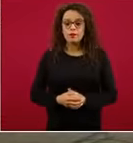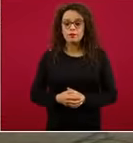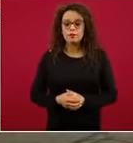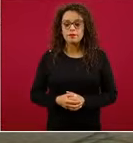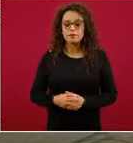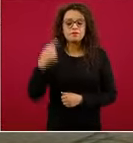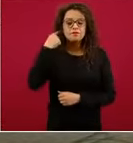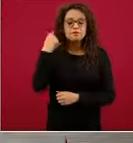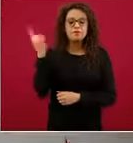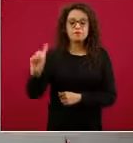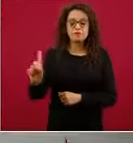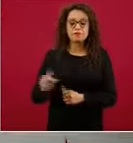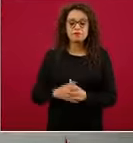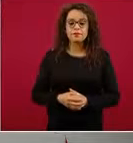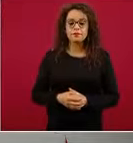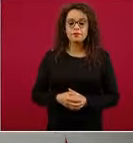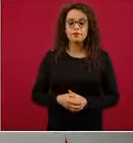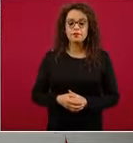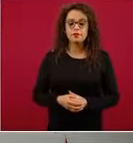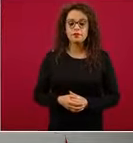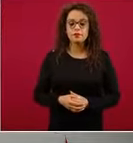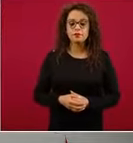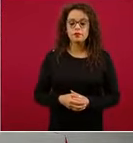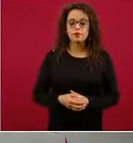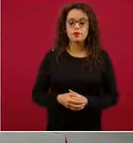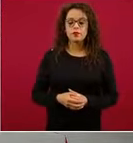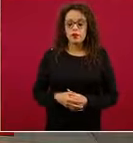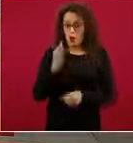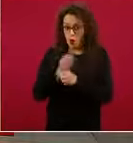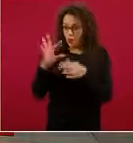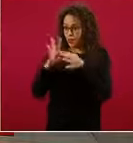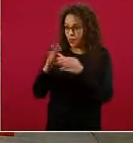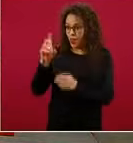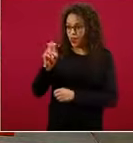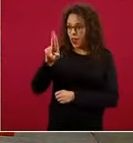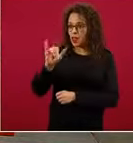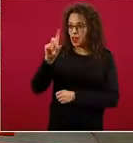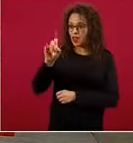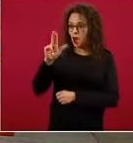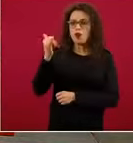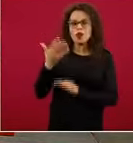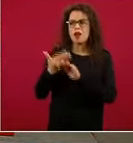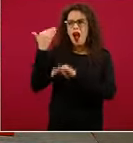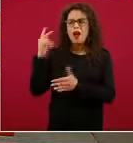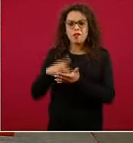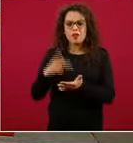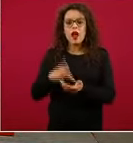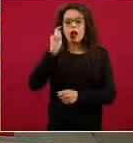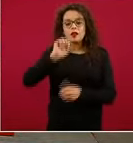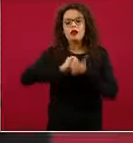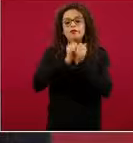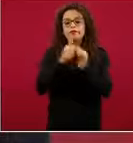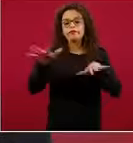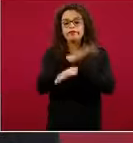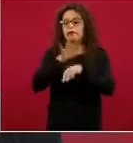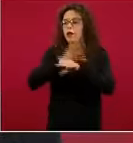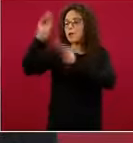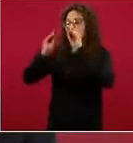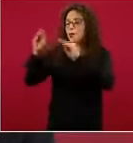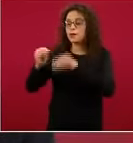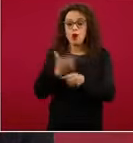A partir de los recursos, y es justo lo que acaba de presentar el doctor López Ridaura y que hemos presentado en innumerables ocasiones, la reconversión hospitalaria hubiera